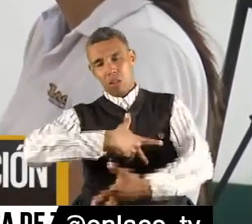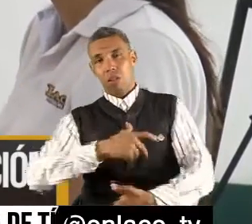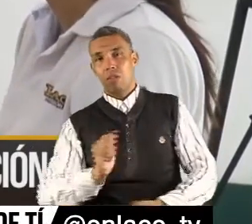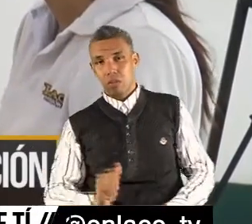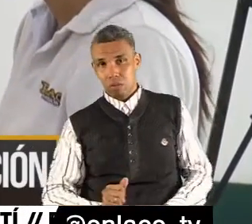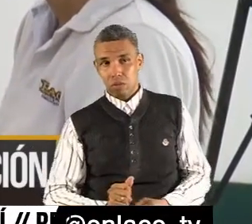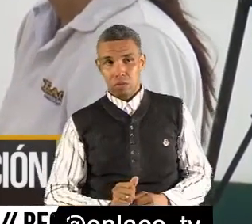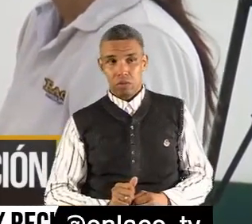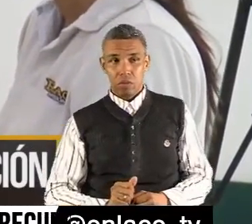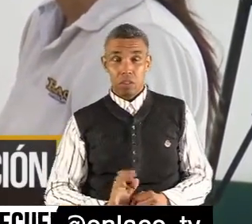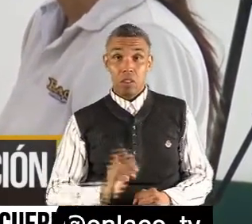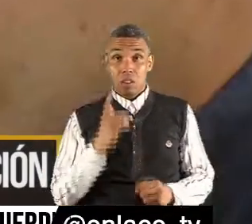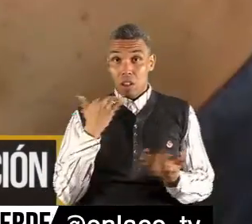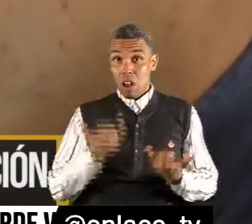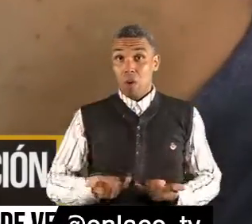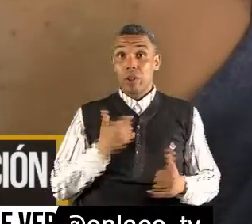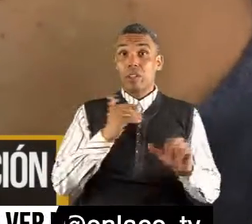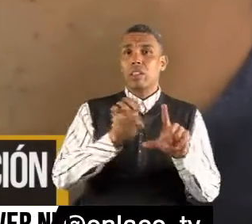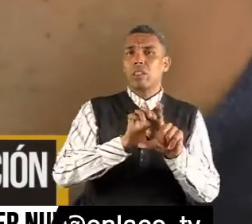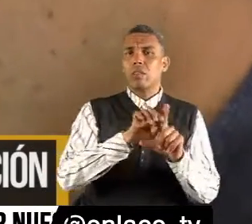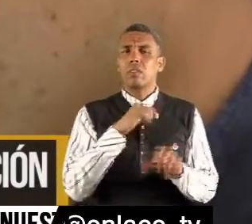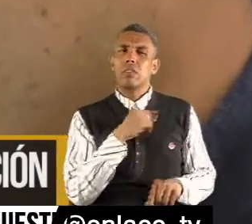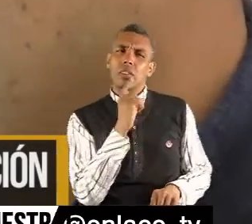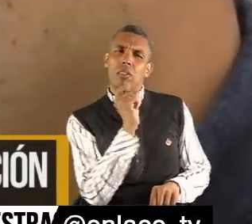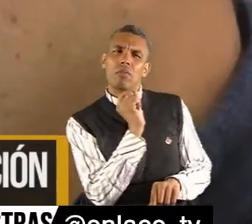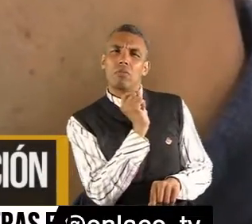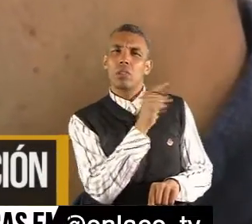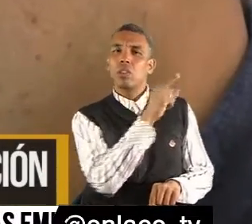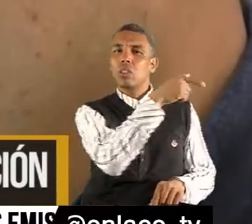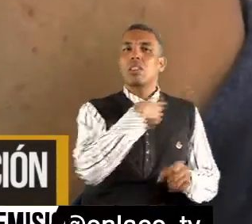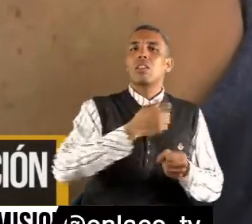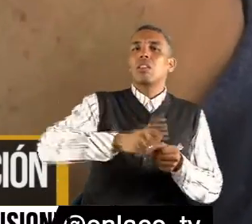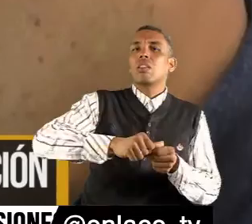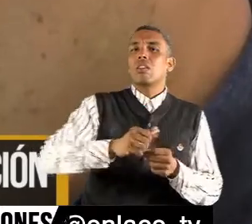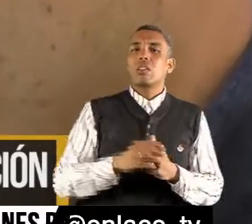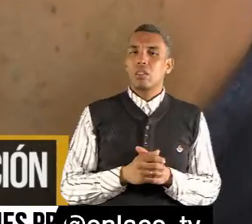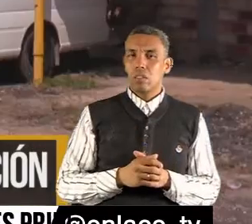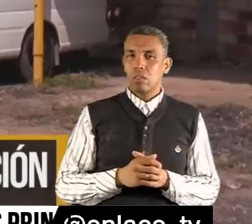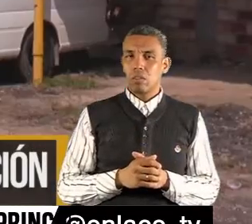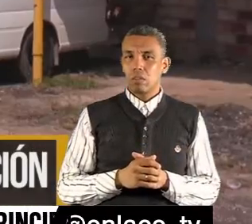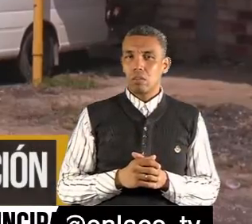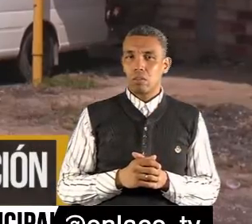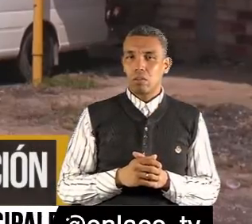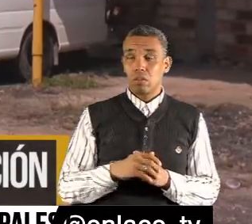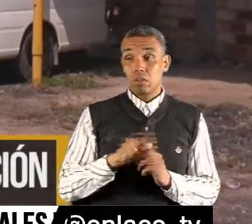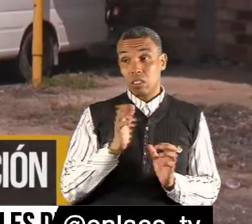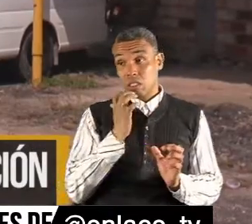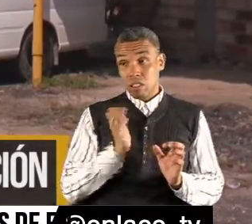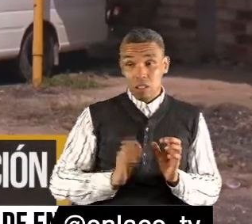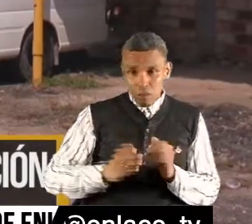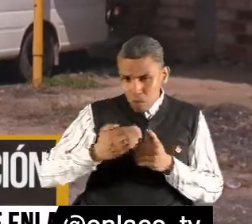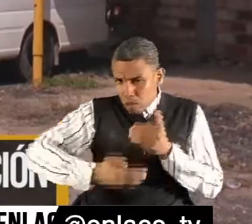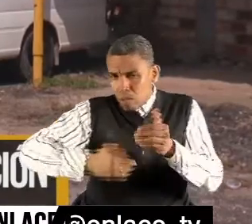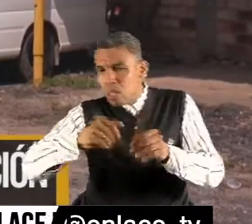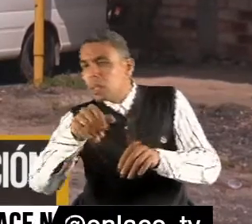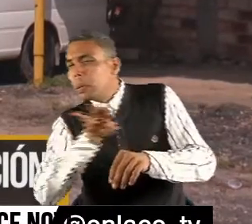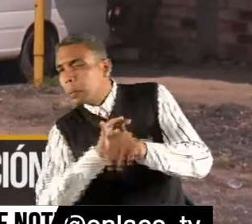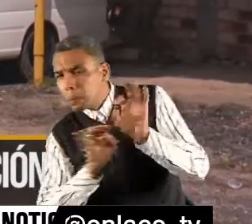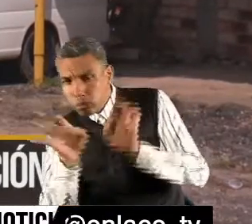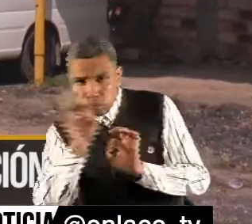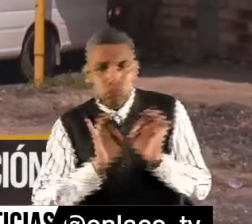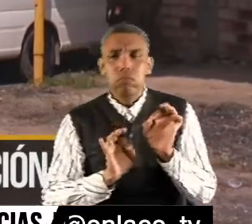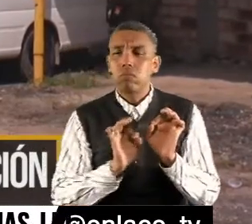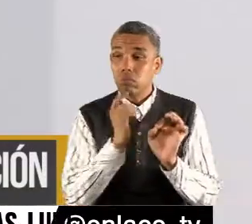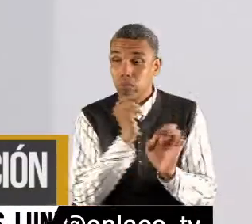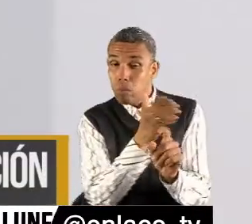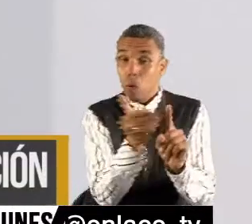Enlace Noticias conoció que Ecopetrol, por principio de transparencia, evitará favorecimiento alguno en cualquiera de los procesos de contratación, que este está en